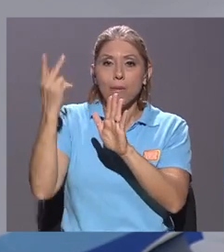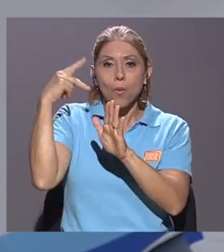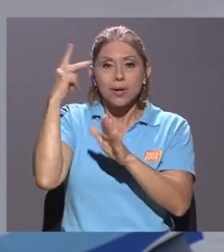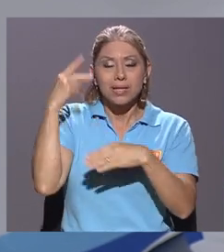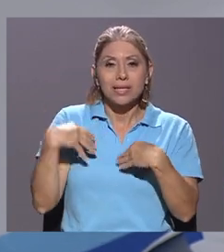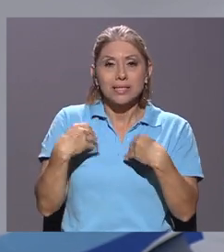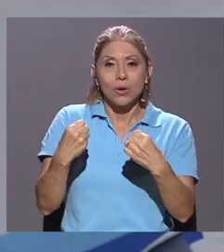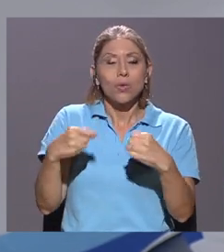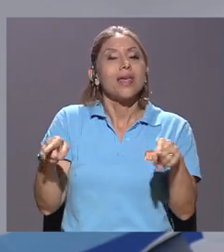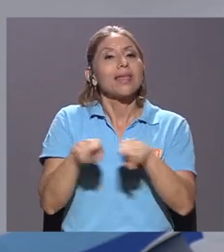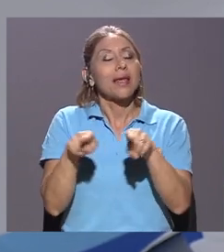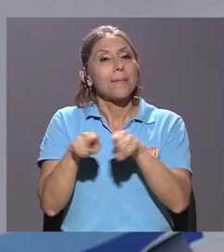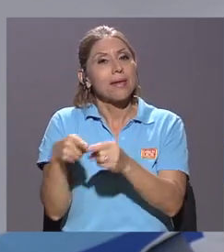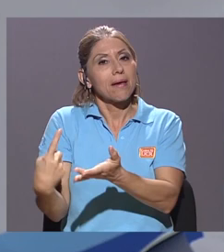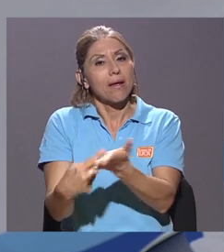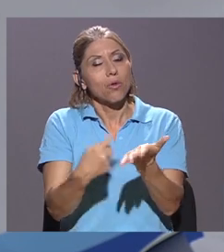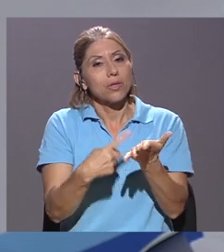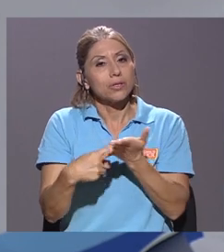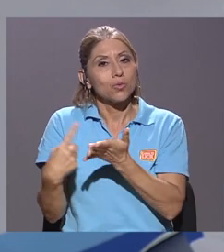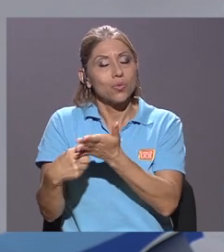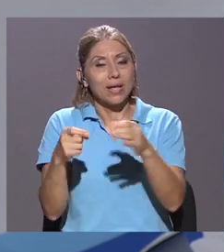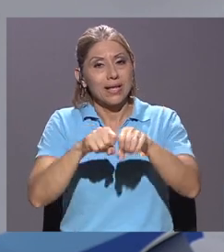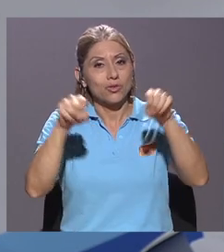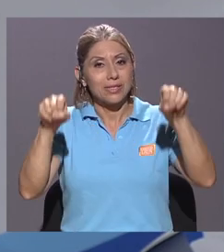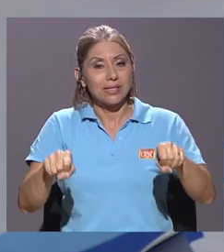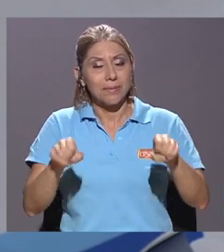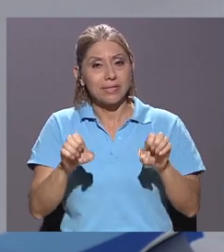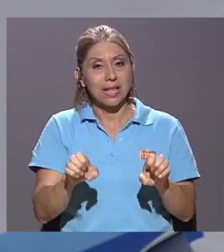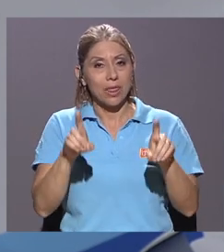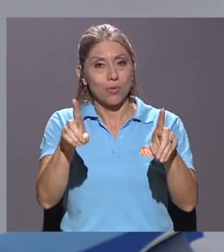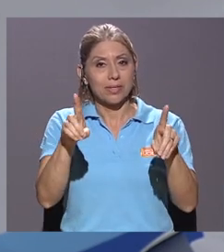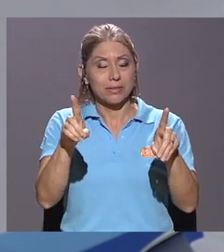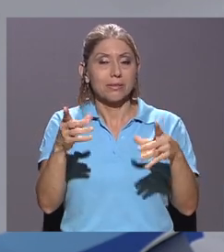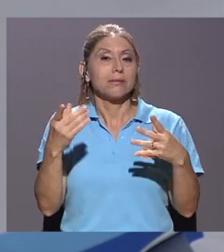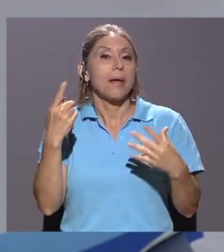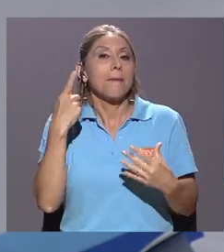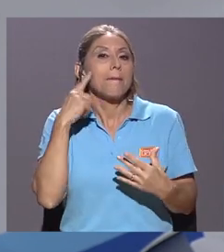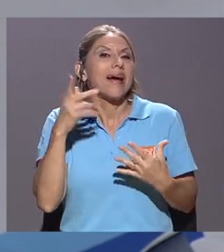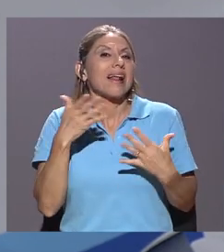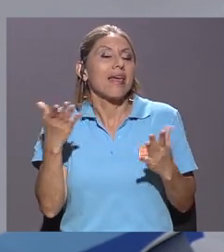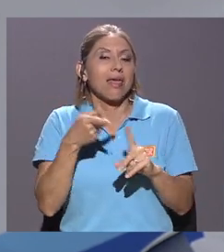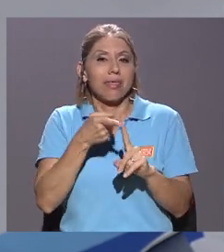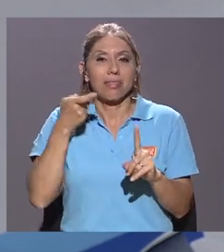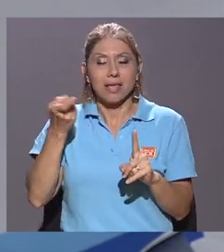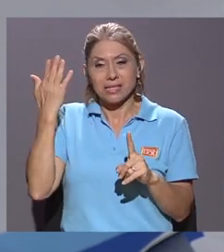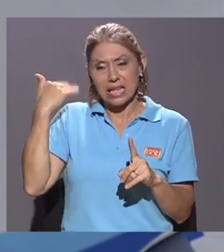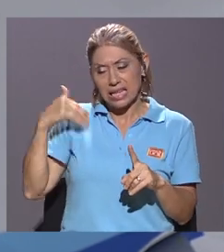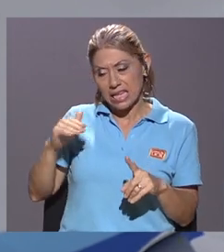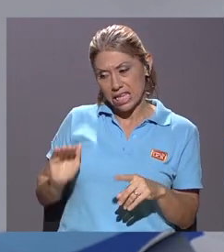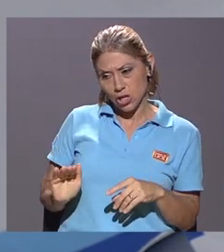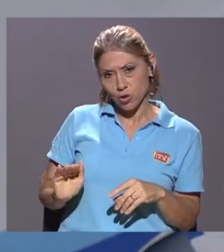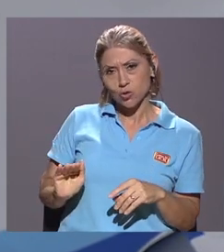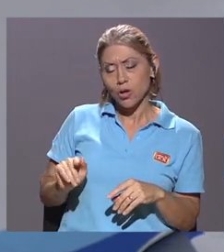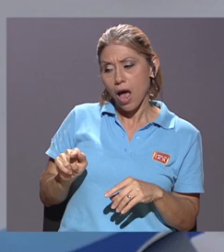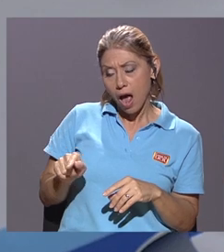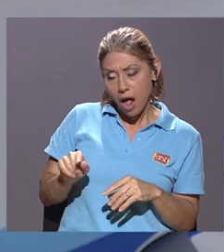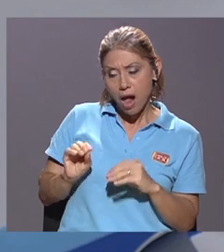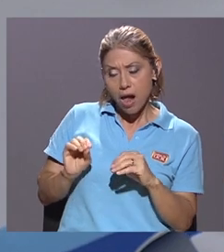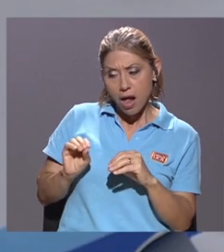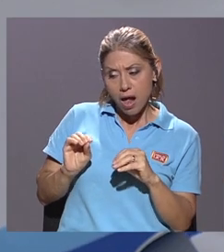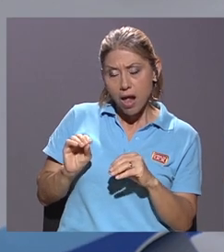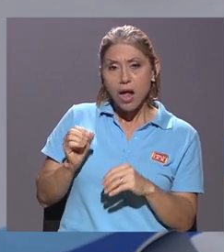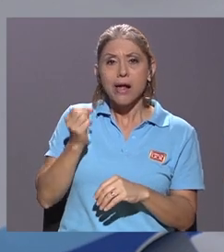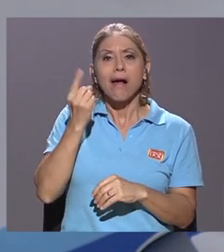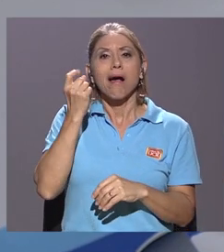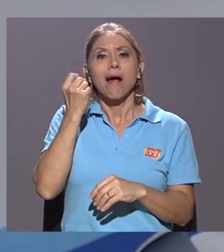los sistemas de educación en las aulas para que desde niños los los pequeñines empiecen a entender